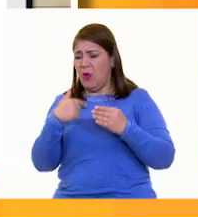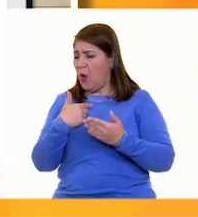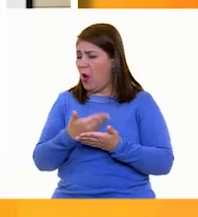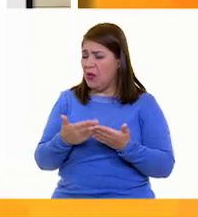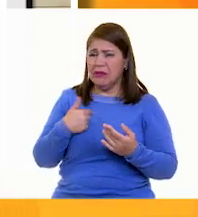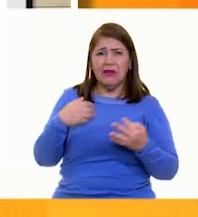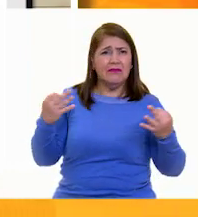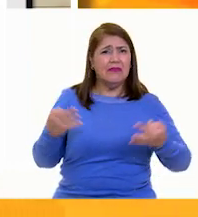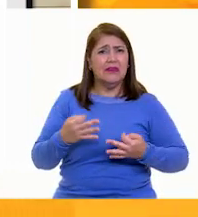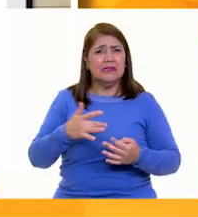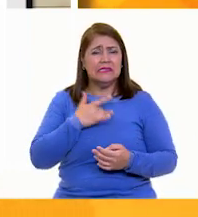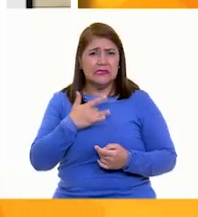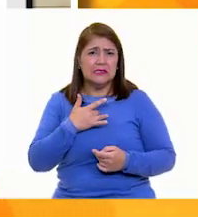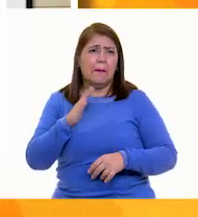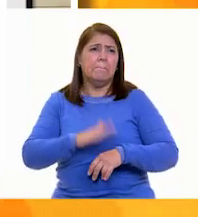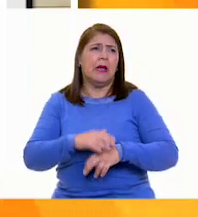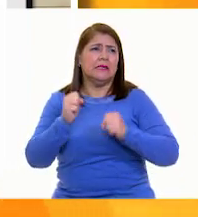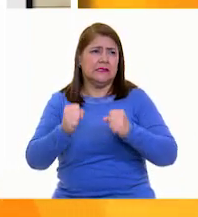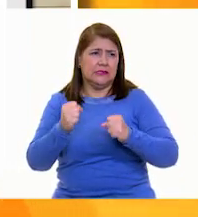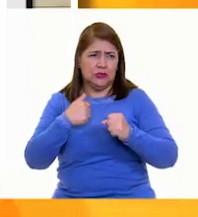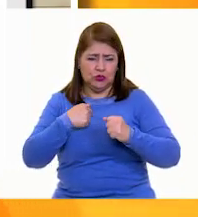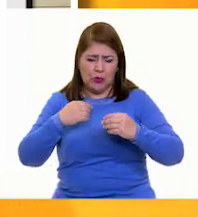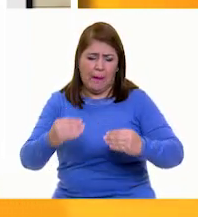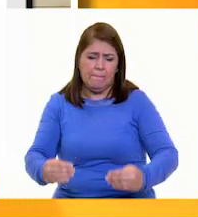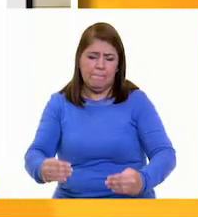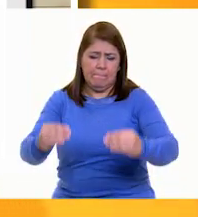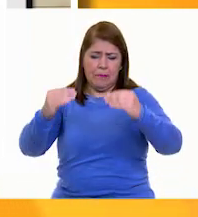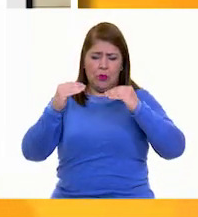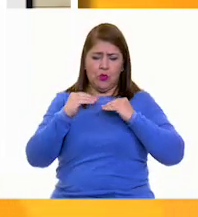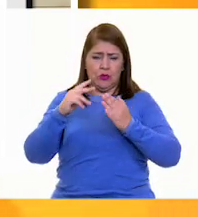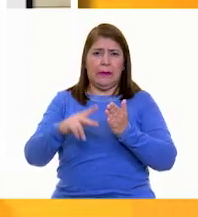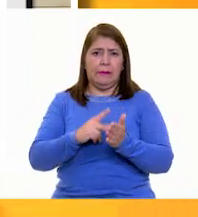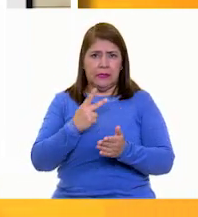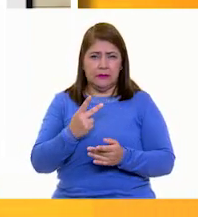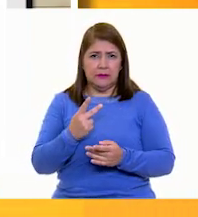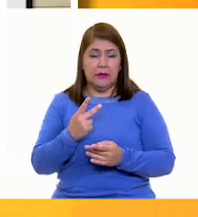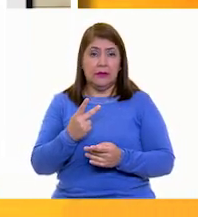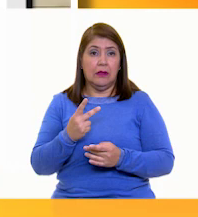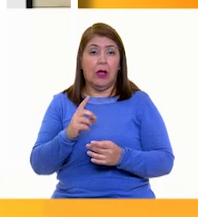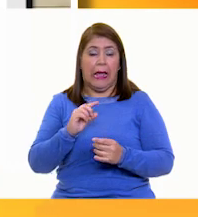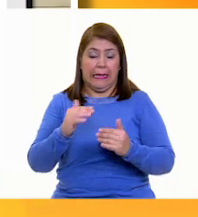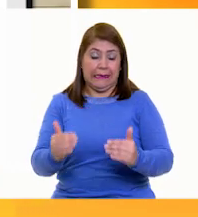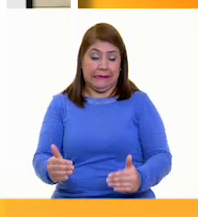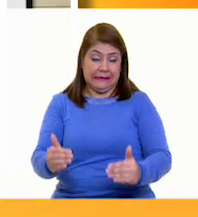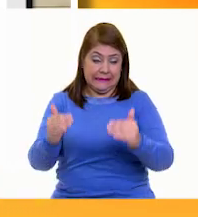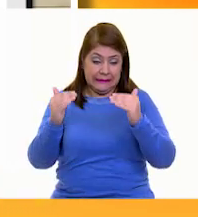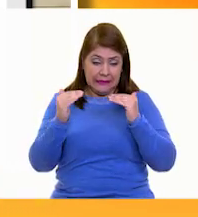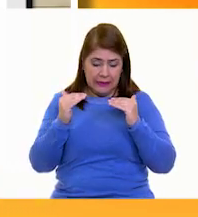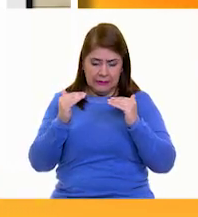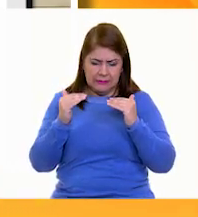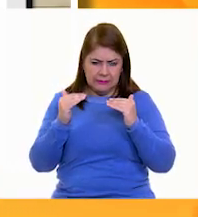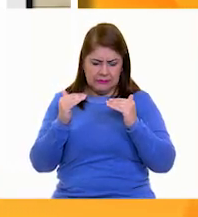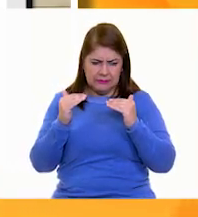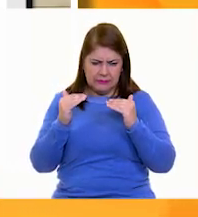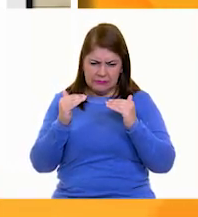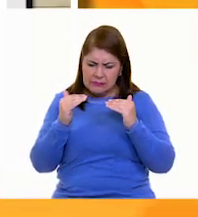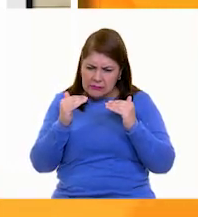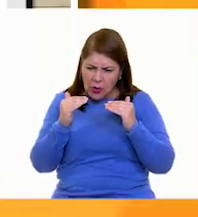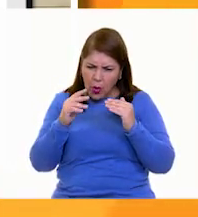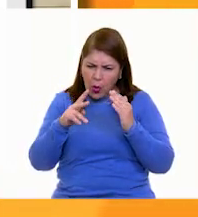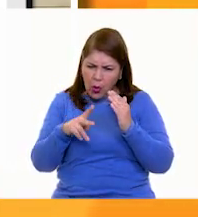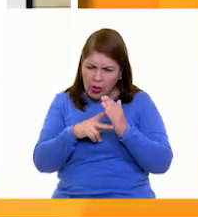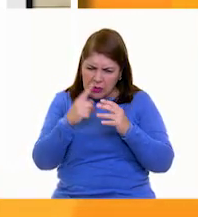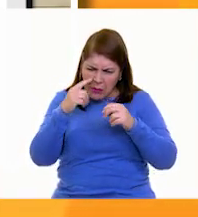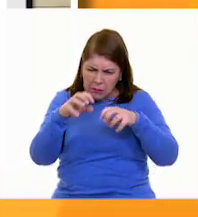Búho. Me arroparé otra vez con la cobija. Pero tan pronto lo hizo, los dos bultos